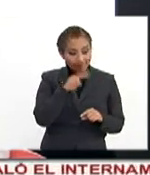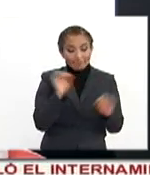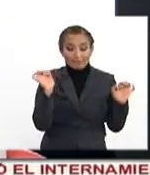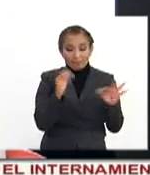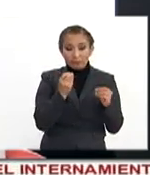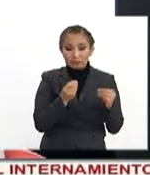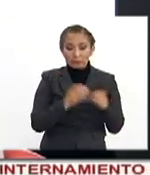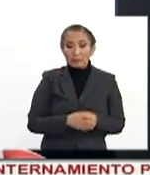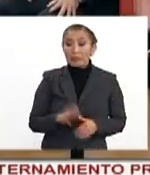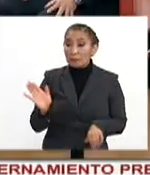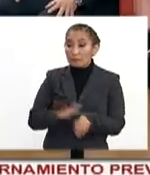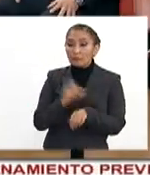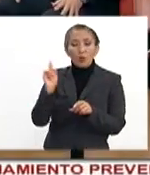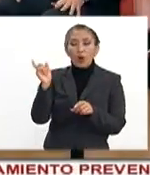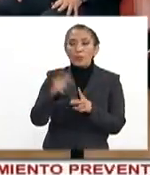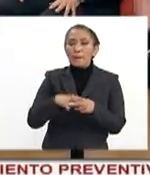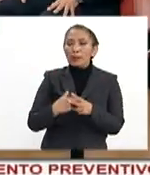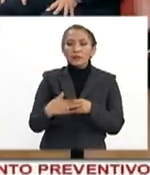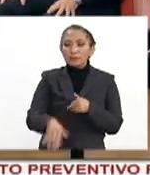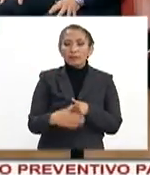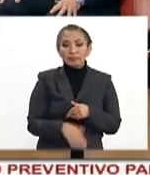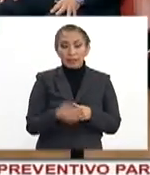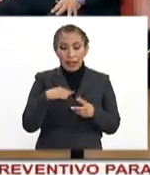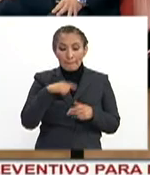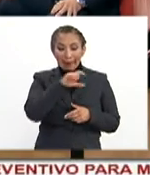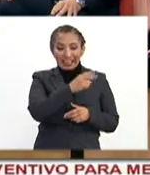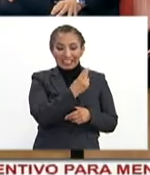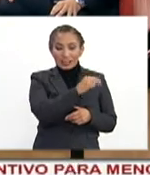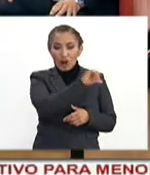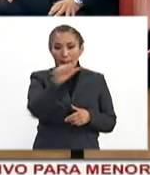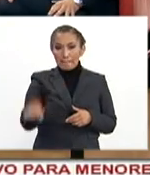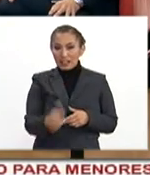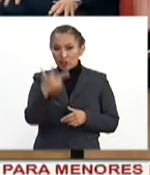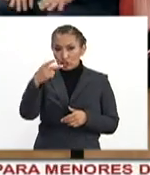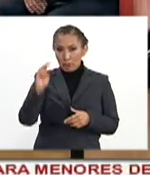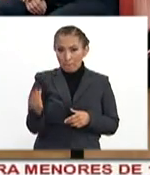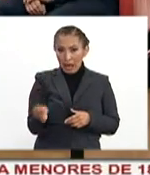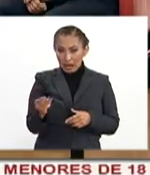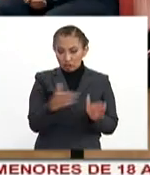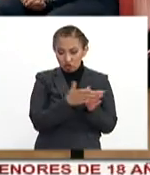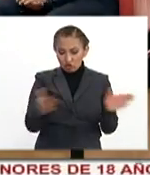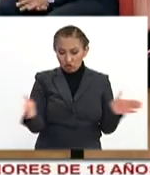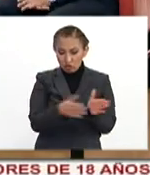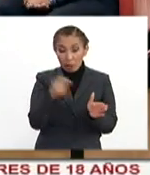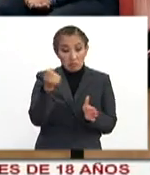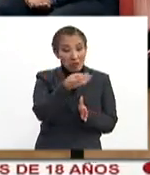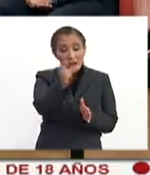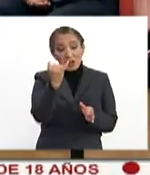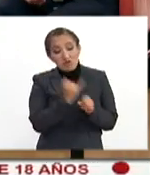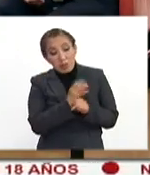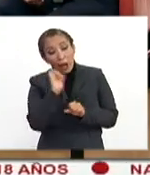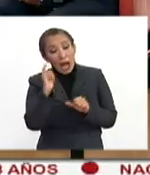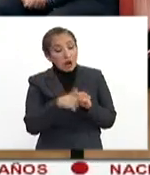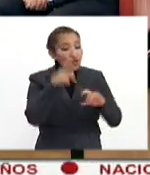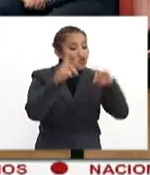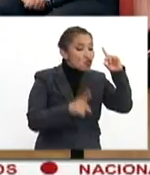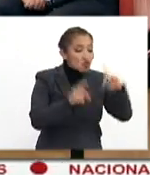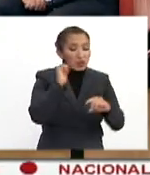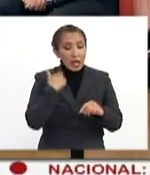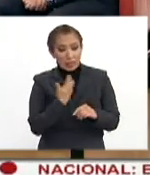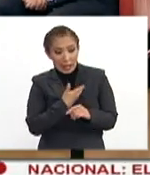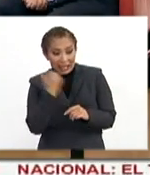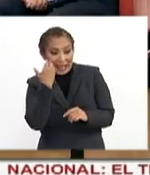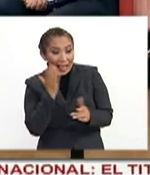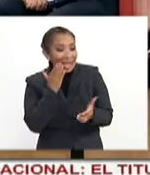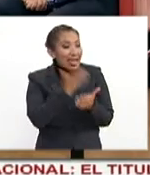todos. Tremendo. Excelente. ¿Cuándo comienza, dices? Estamos del 25 al 28 de mayo y bueno, pues para cualquier información o ampliar la información